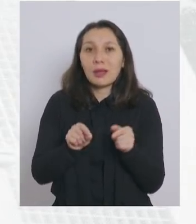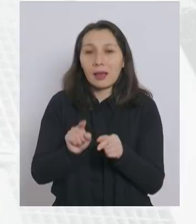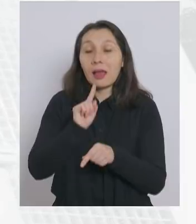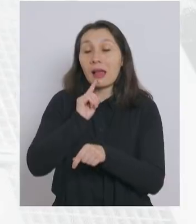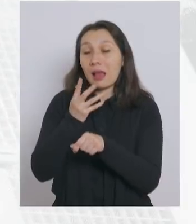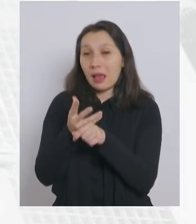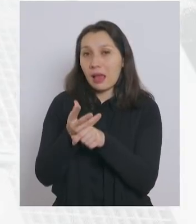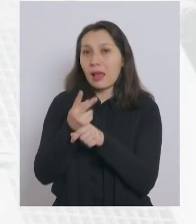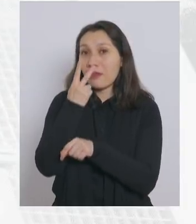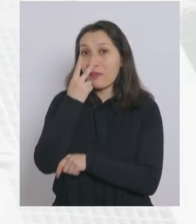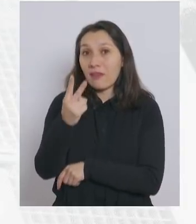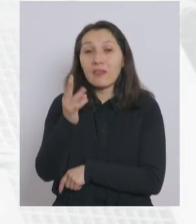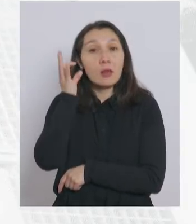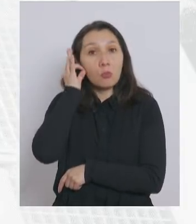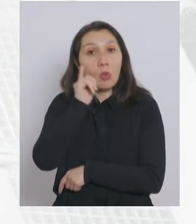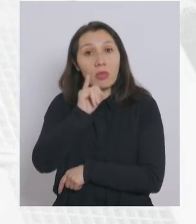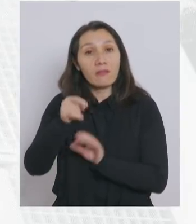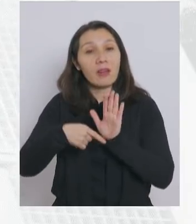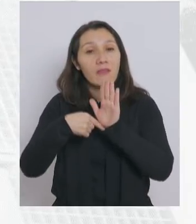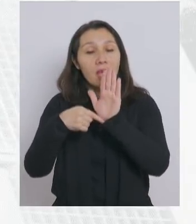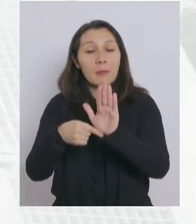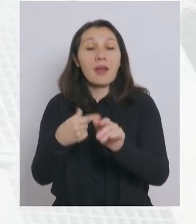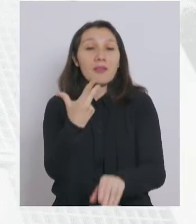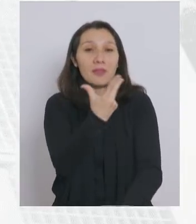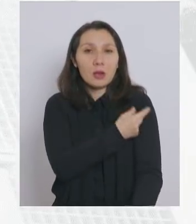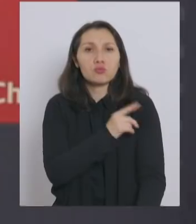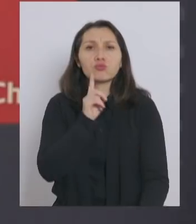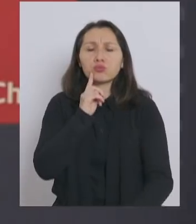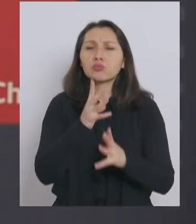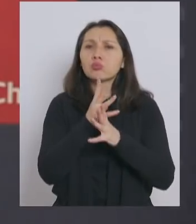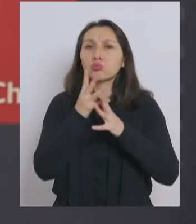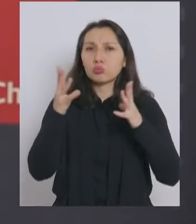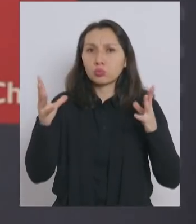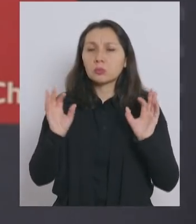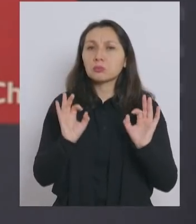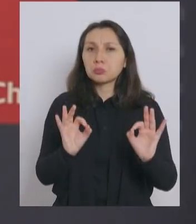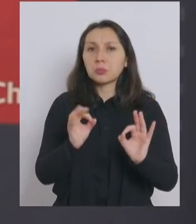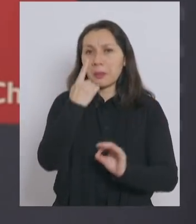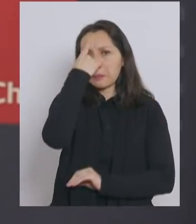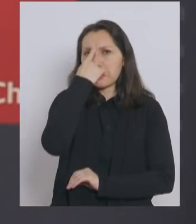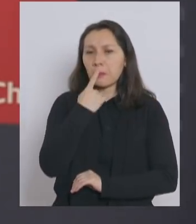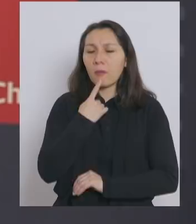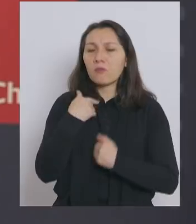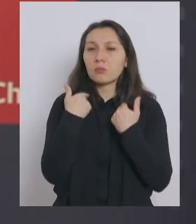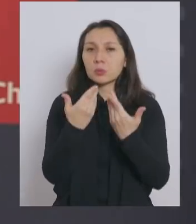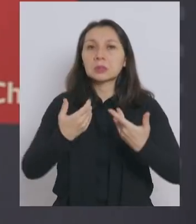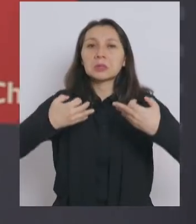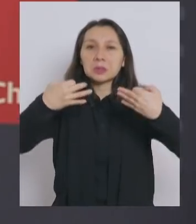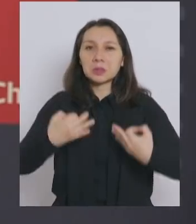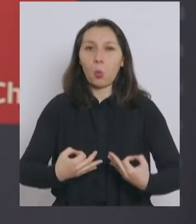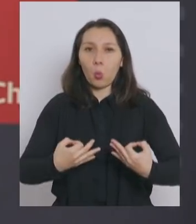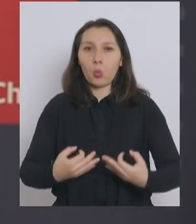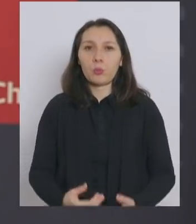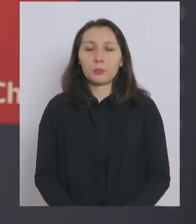va a ver Verónica en la próxima presentación, esta vacuna tiene un alto y un adecuado perfil de seguridad.